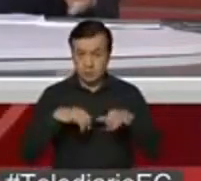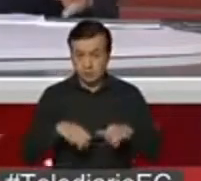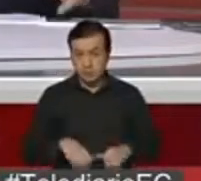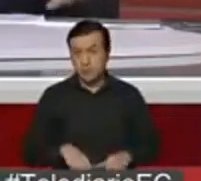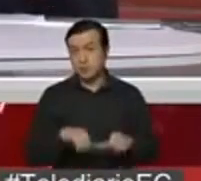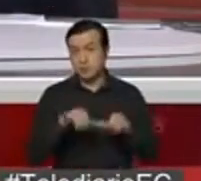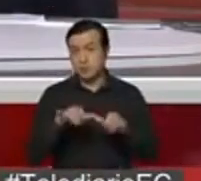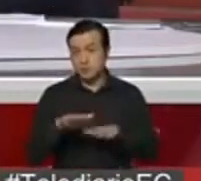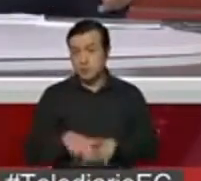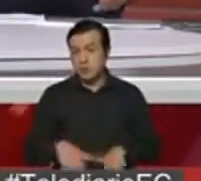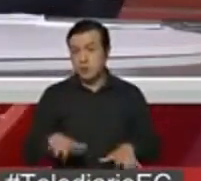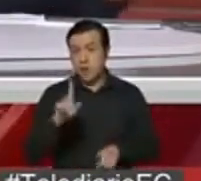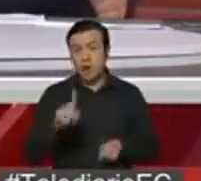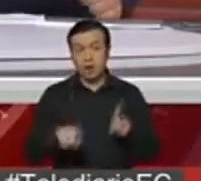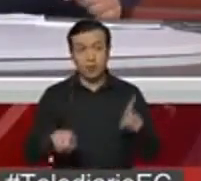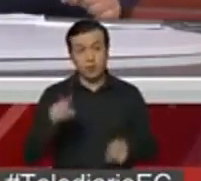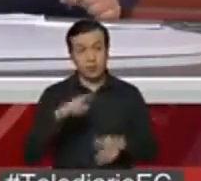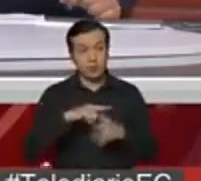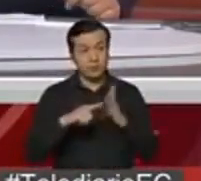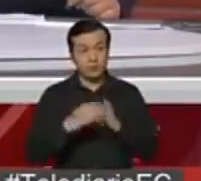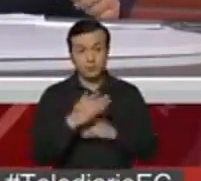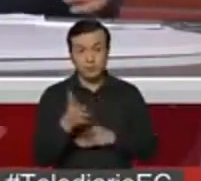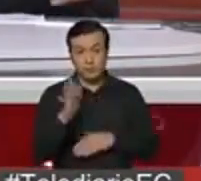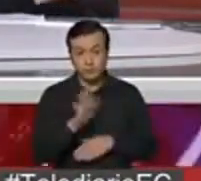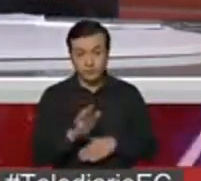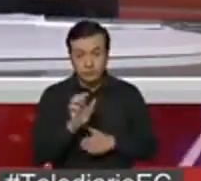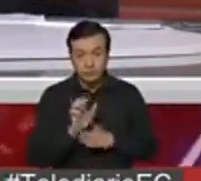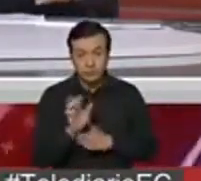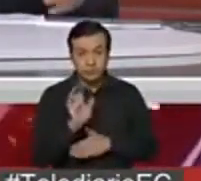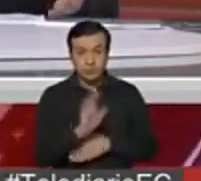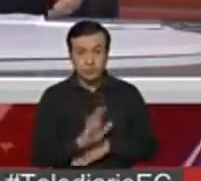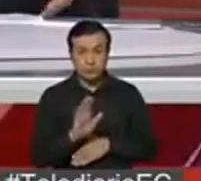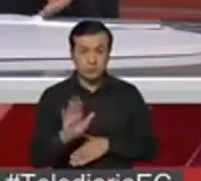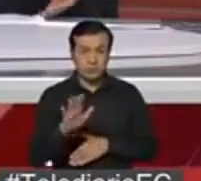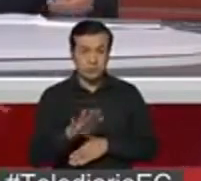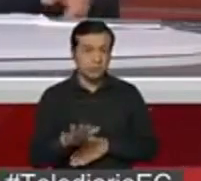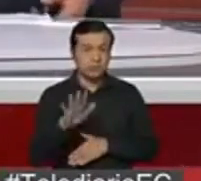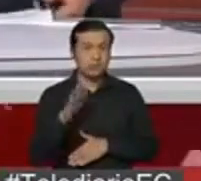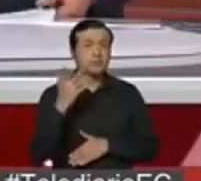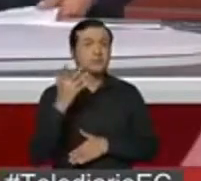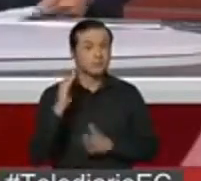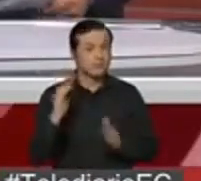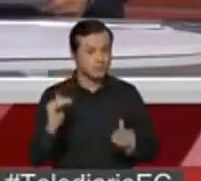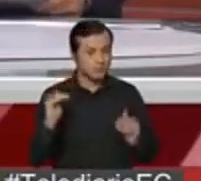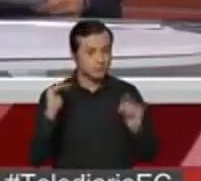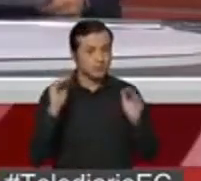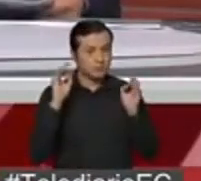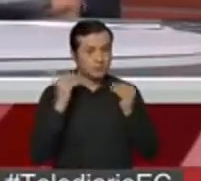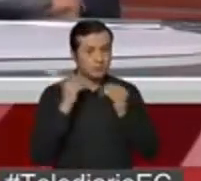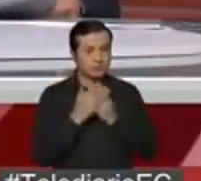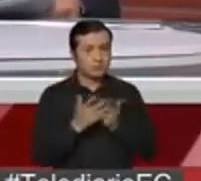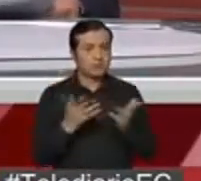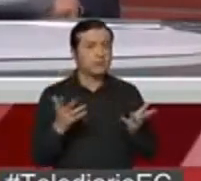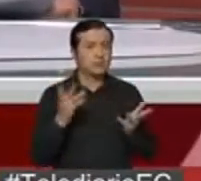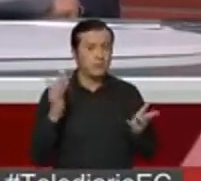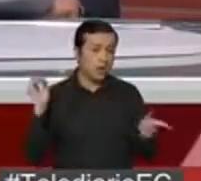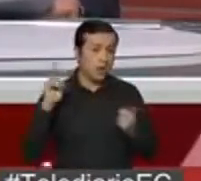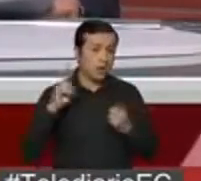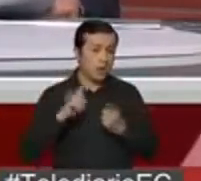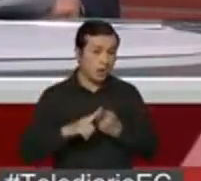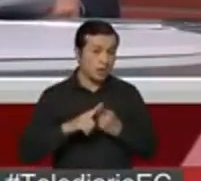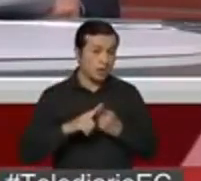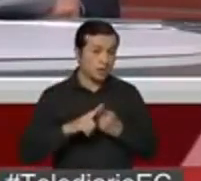este sector y en varios sectores del país se puedan alcanzar los niveles que se mantenían hasta antes de la